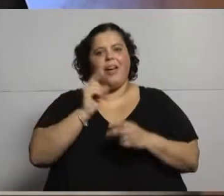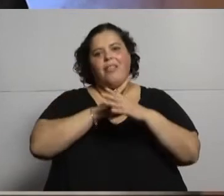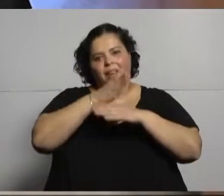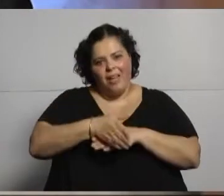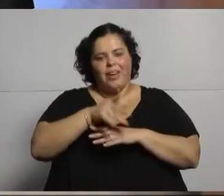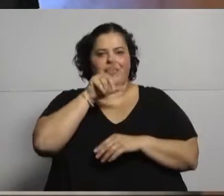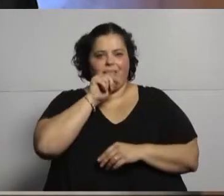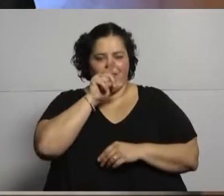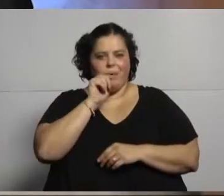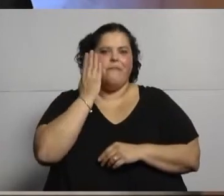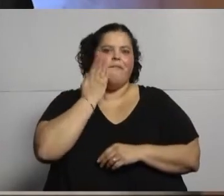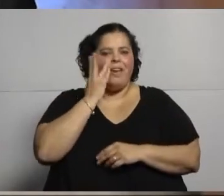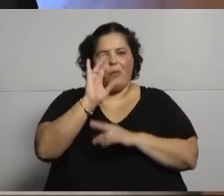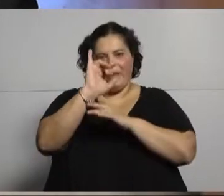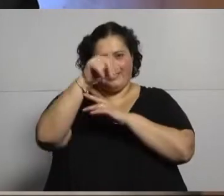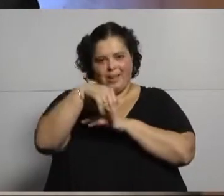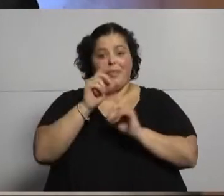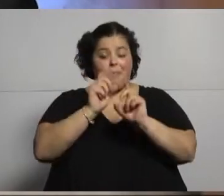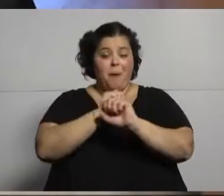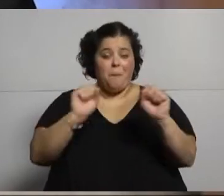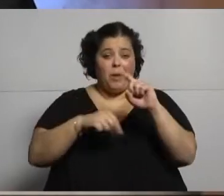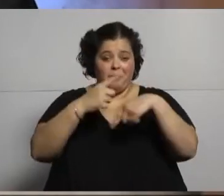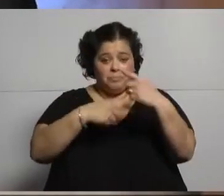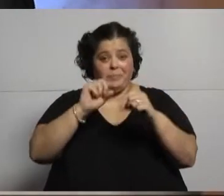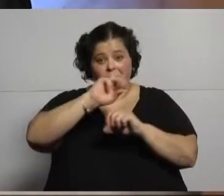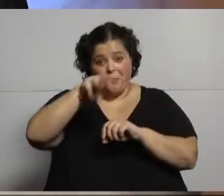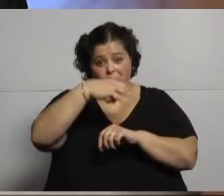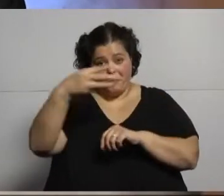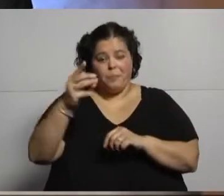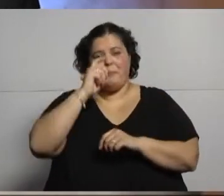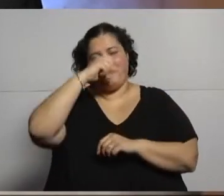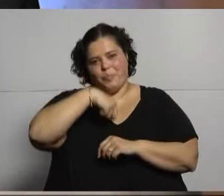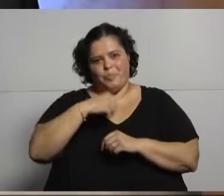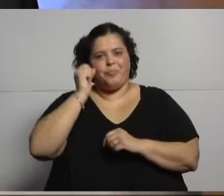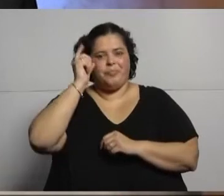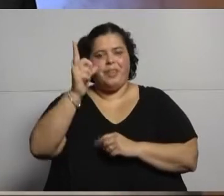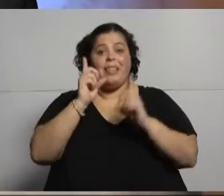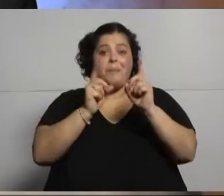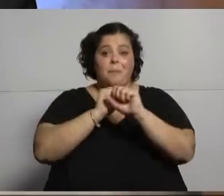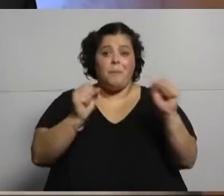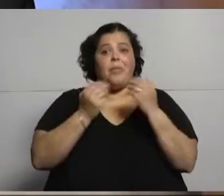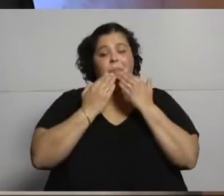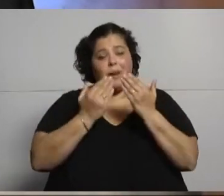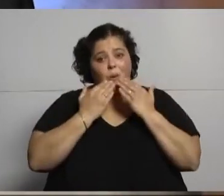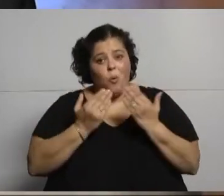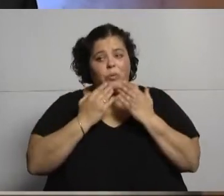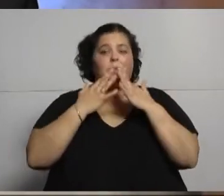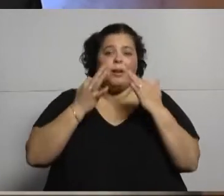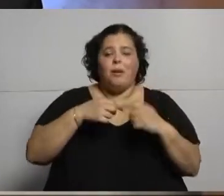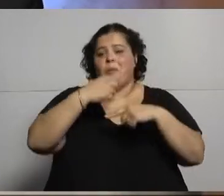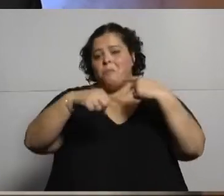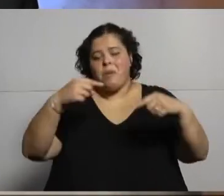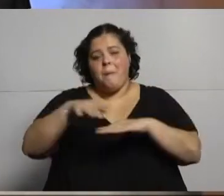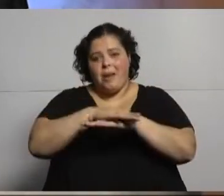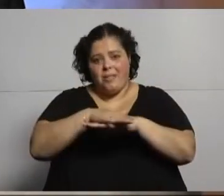e Instagram y seguirnos también en la cuenta Montevideo Inteligente. Y que si nos quieren enviar preguntas a través de la plataforma Slido, entran con el